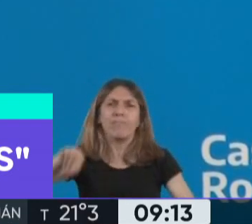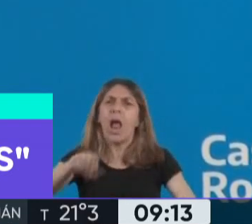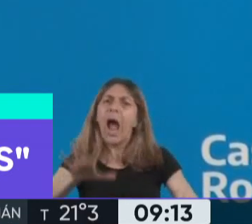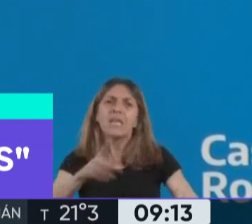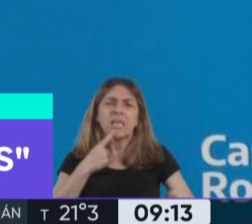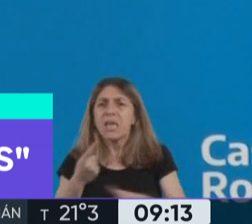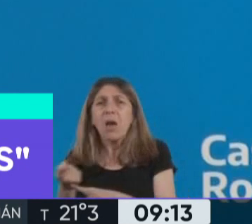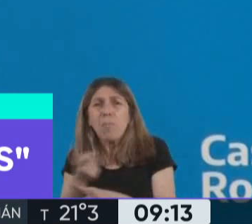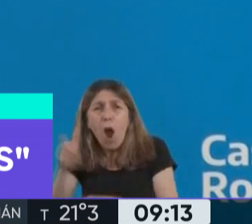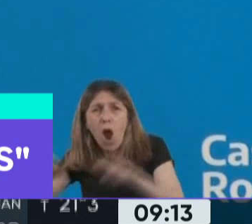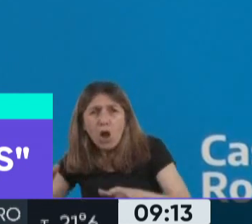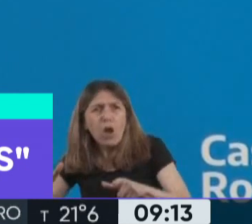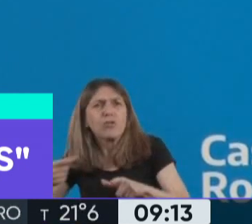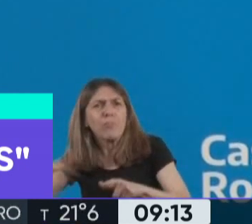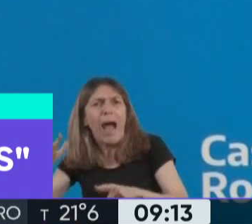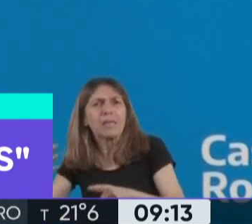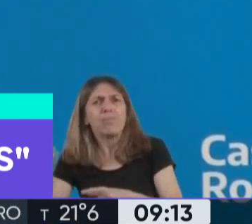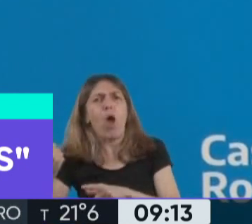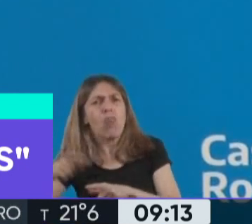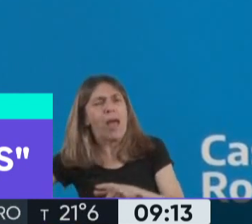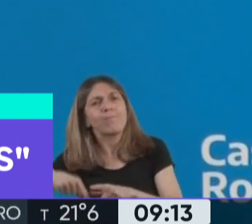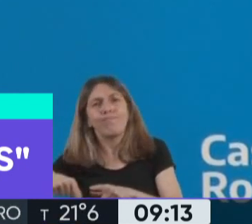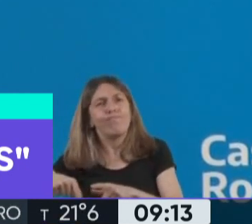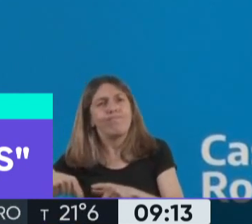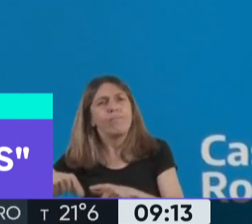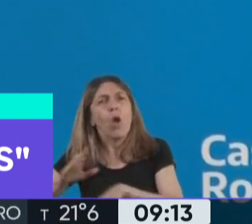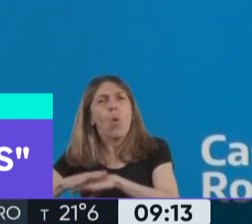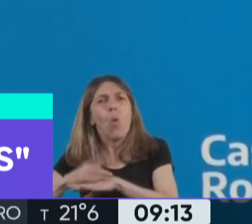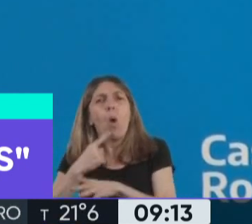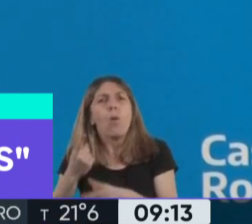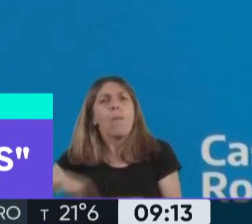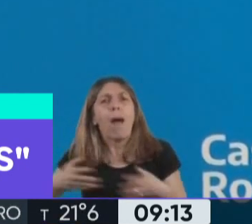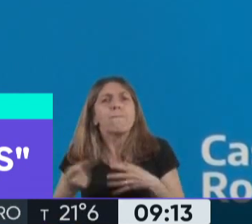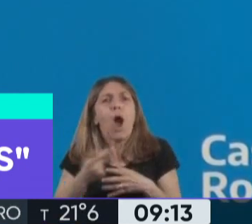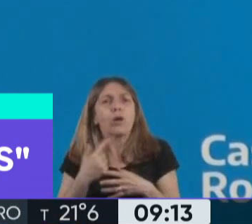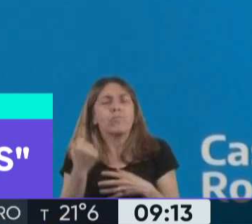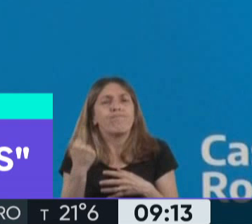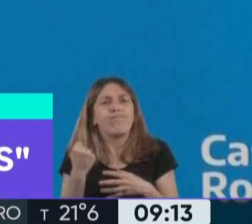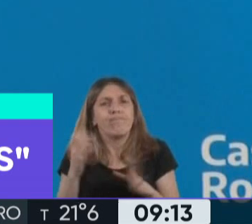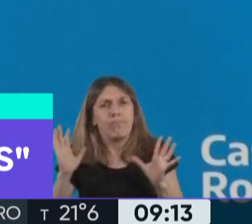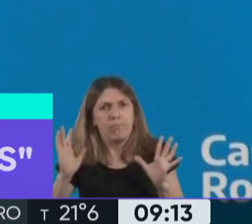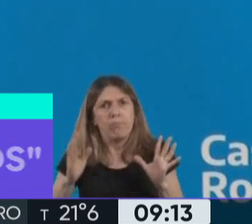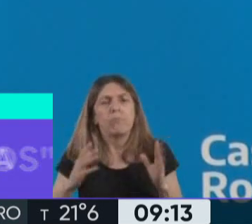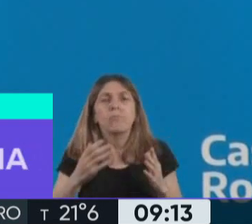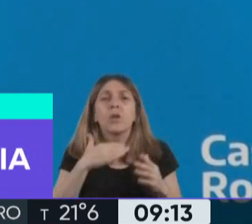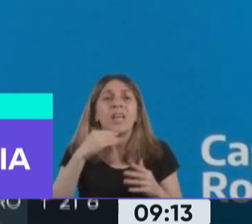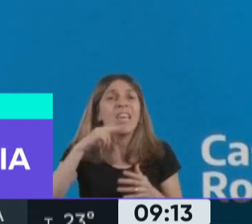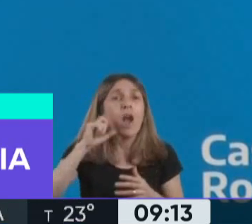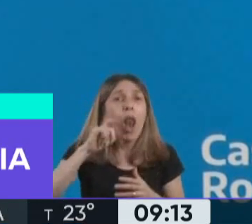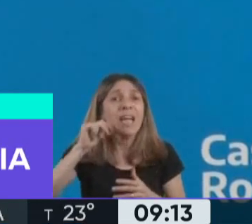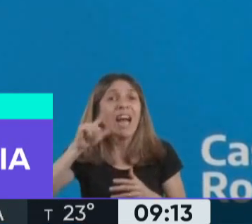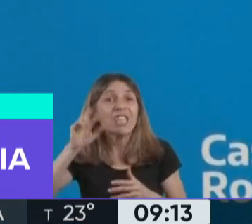esos pocos concentran la riqueza, sí claramente está marcado por la codicia de unos pocos. Gracias, Juan Pablo. Nicolás